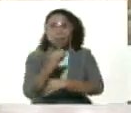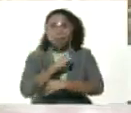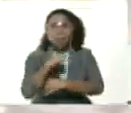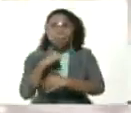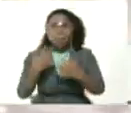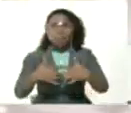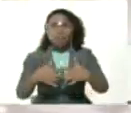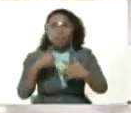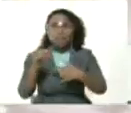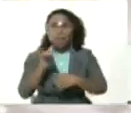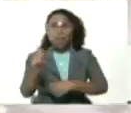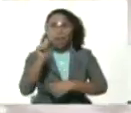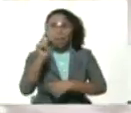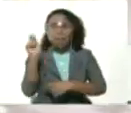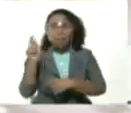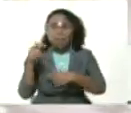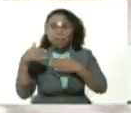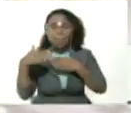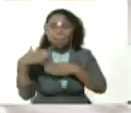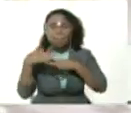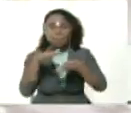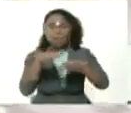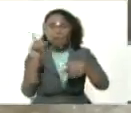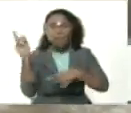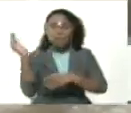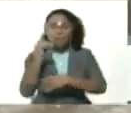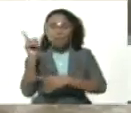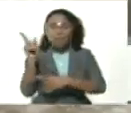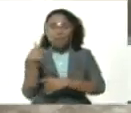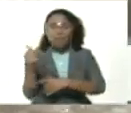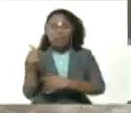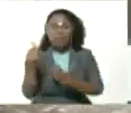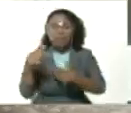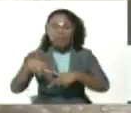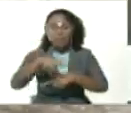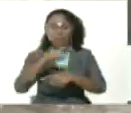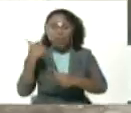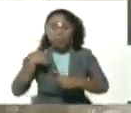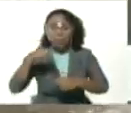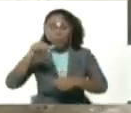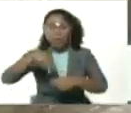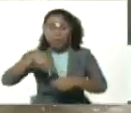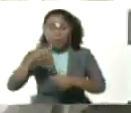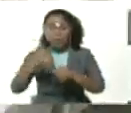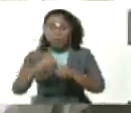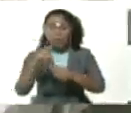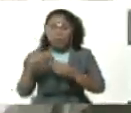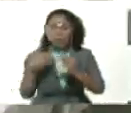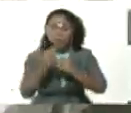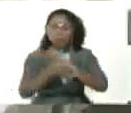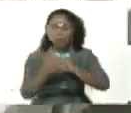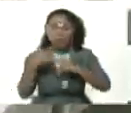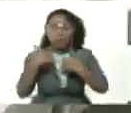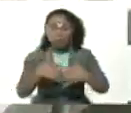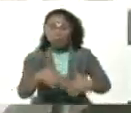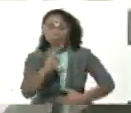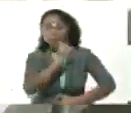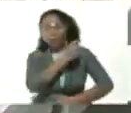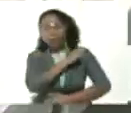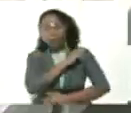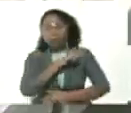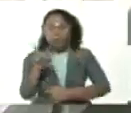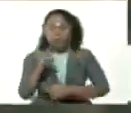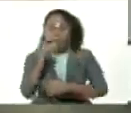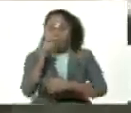esas aguas de esa piscina vienen del lago de Maracaibo. Quiero dejar con usted, hermano presidente, al gerente de la empresa, César Labarca,